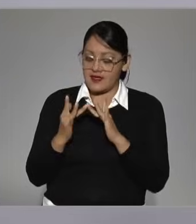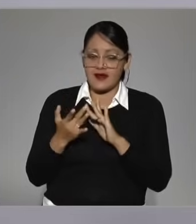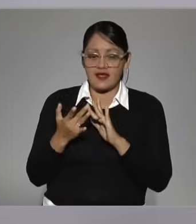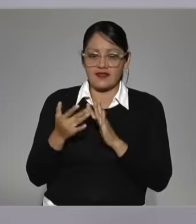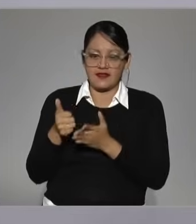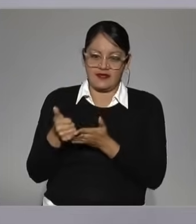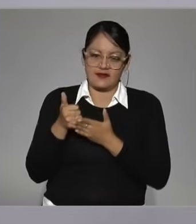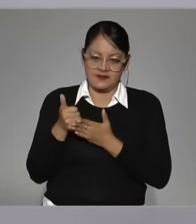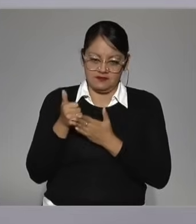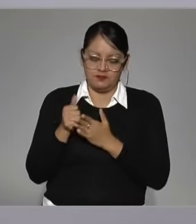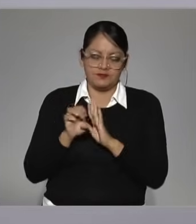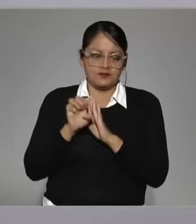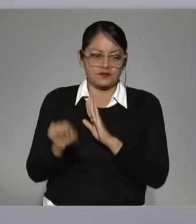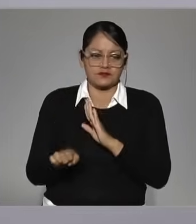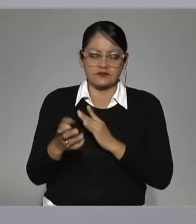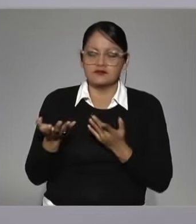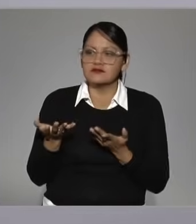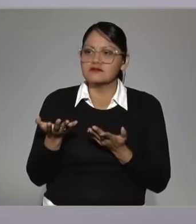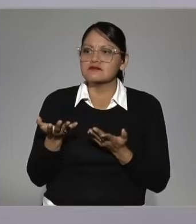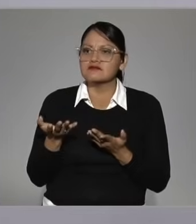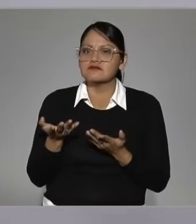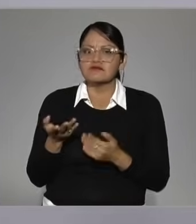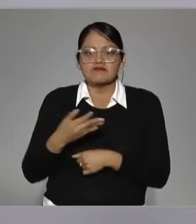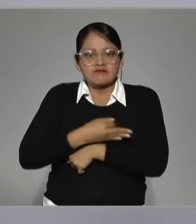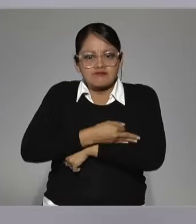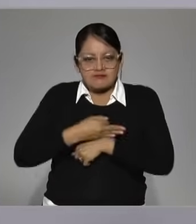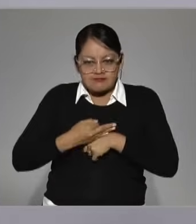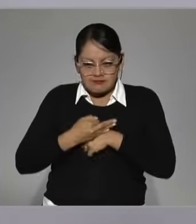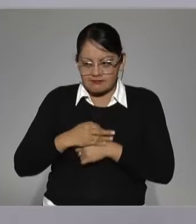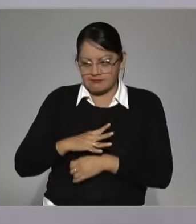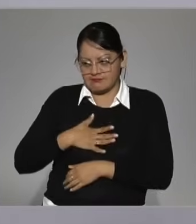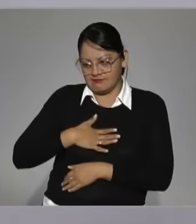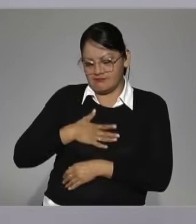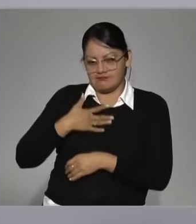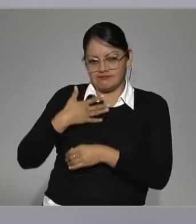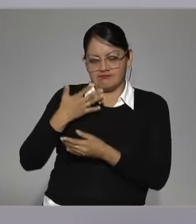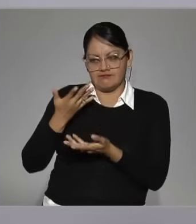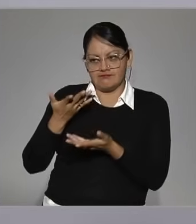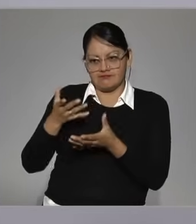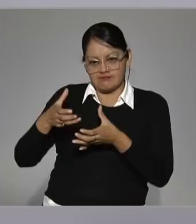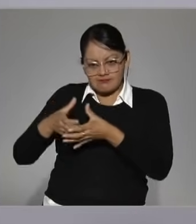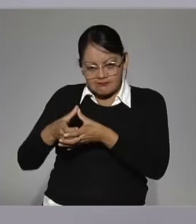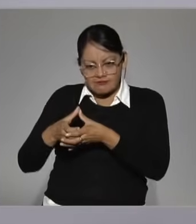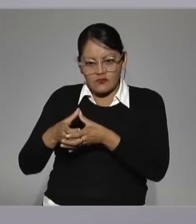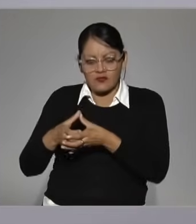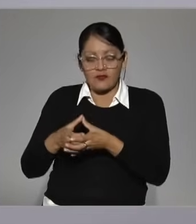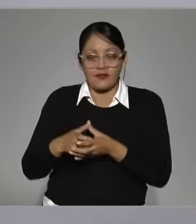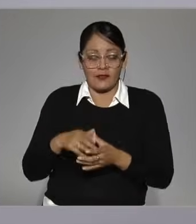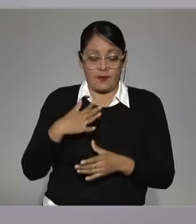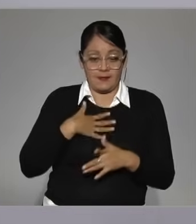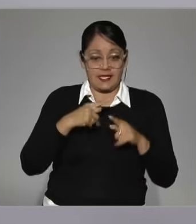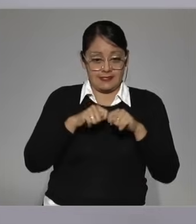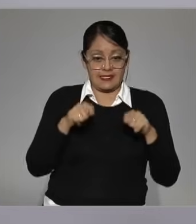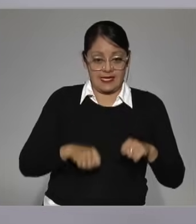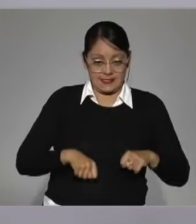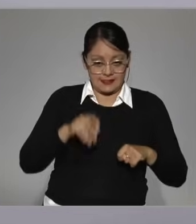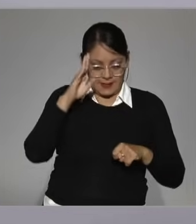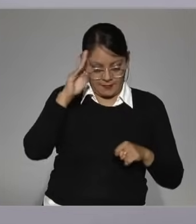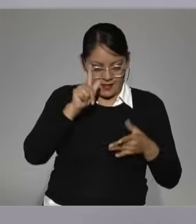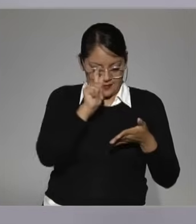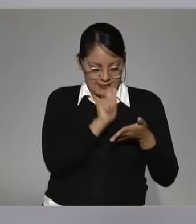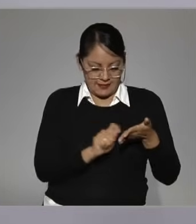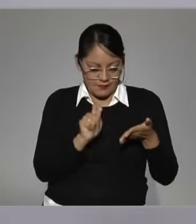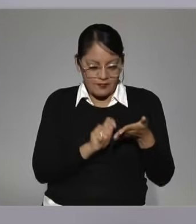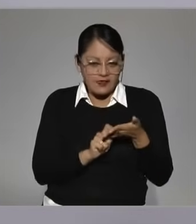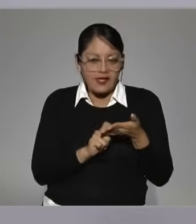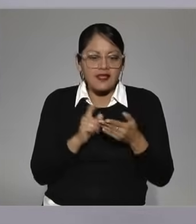tomamos, o sea la familia a la que pertenecemos. La tesis de maestría fue sobre la